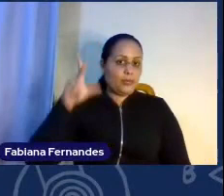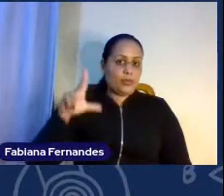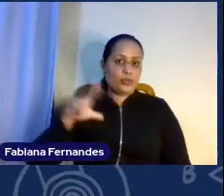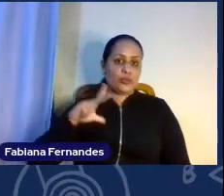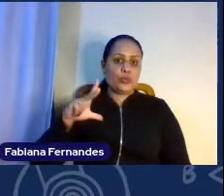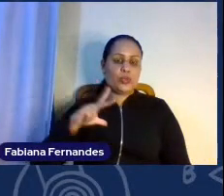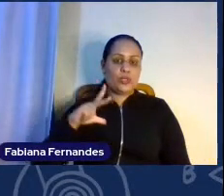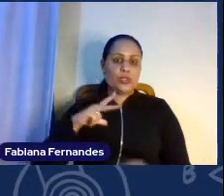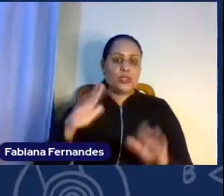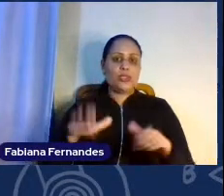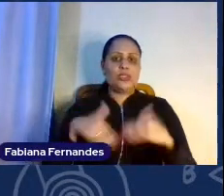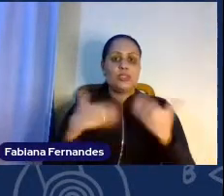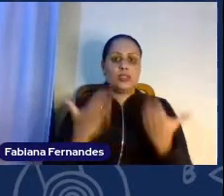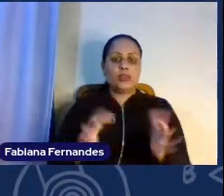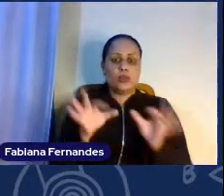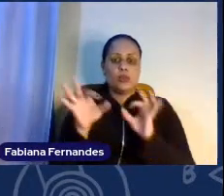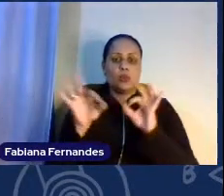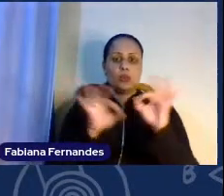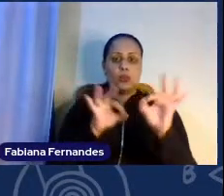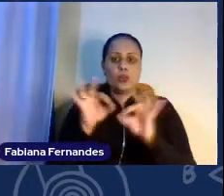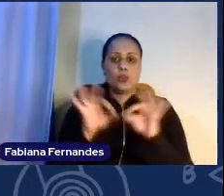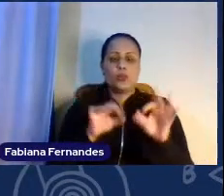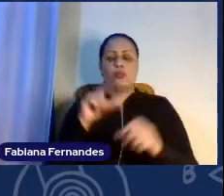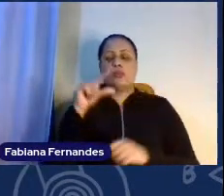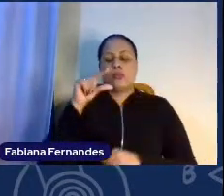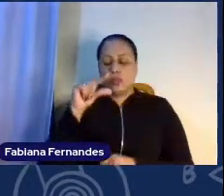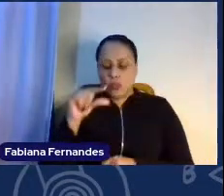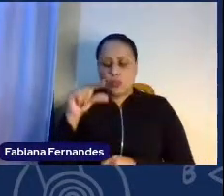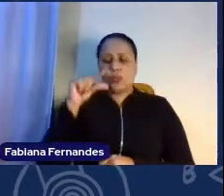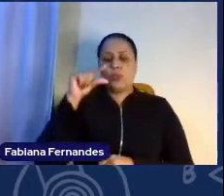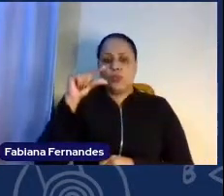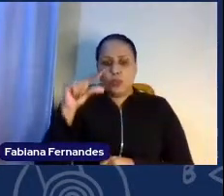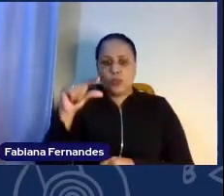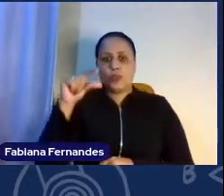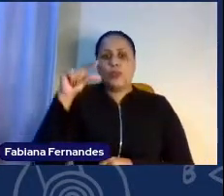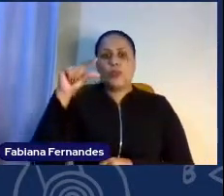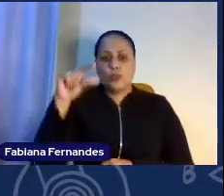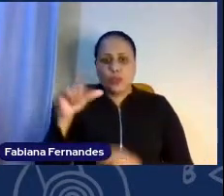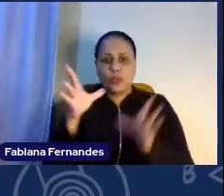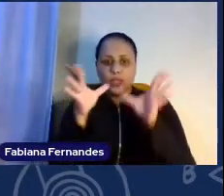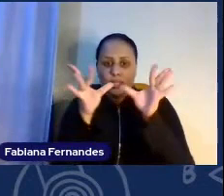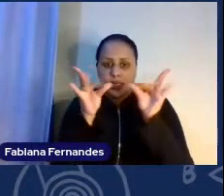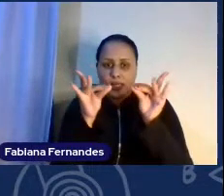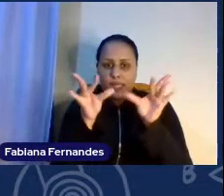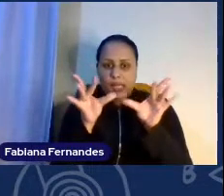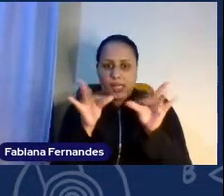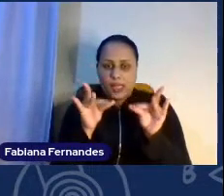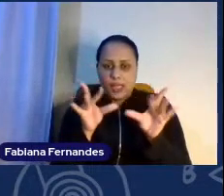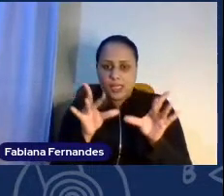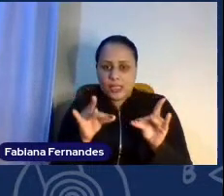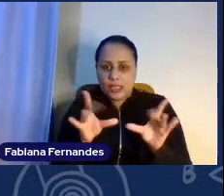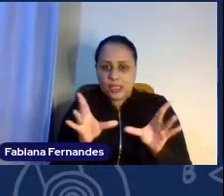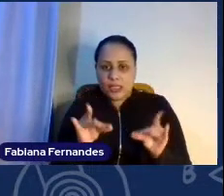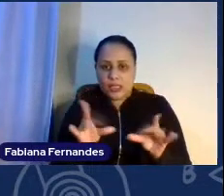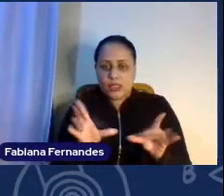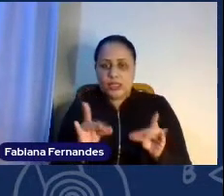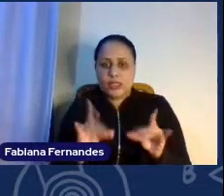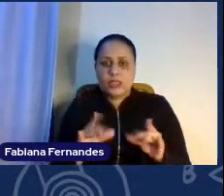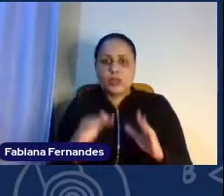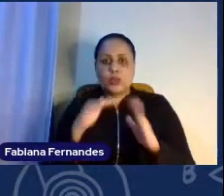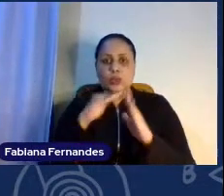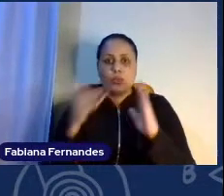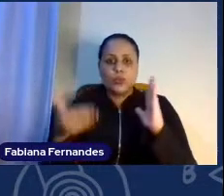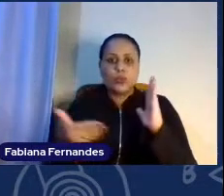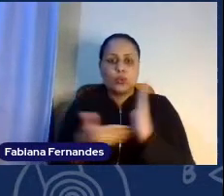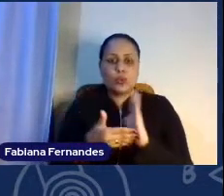van organizando poco a poco el conjunto de células y sobre todo esta parte, lo